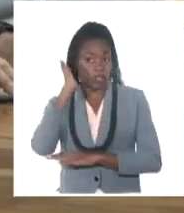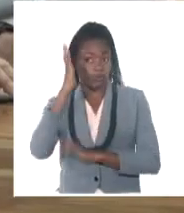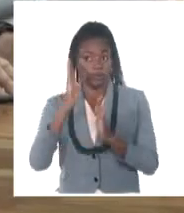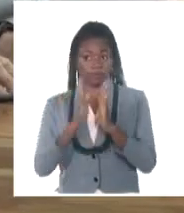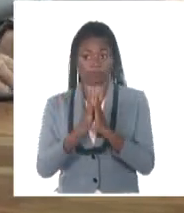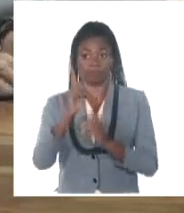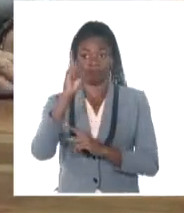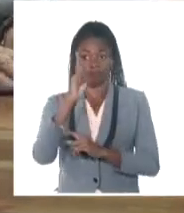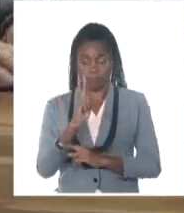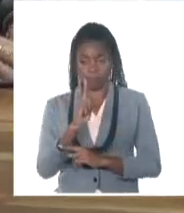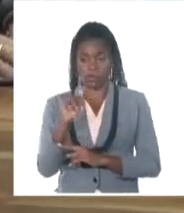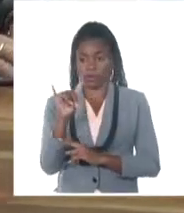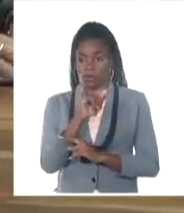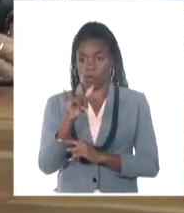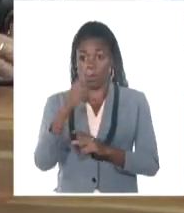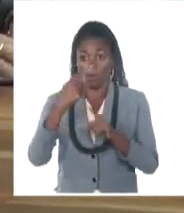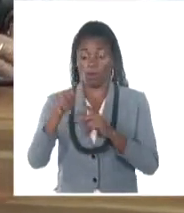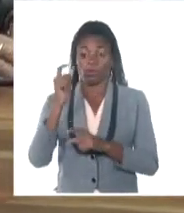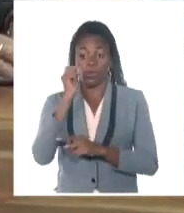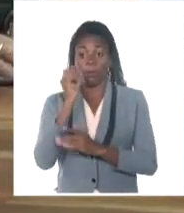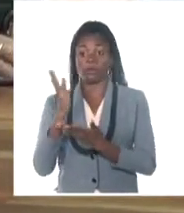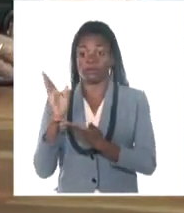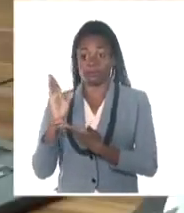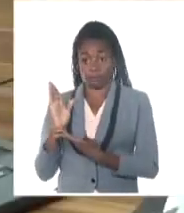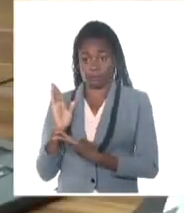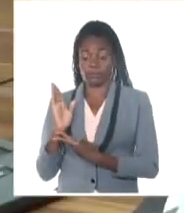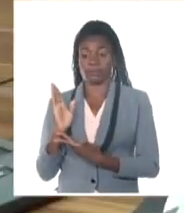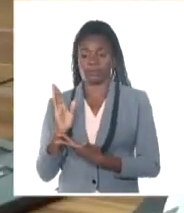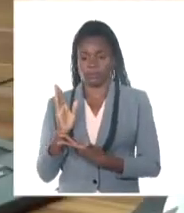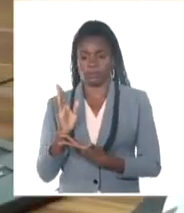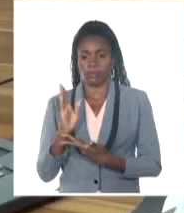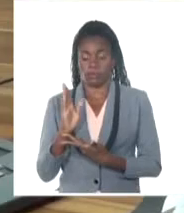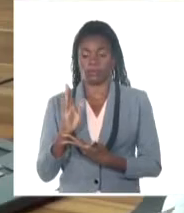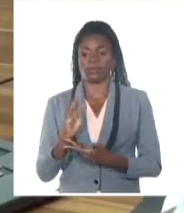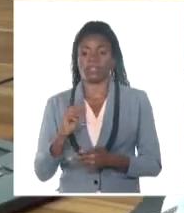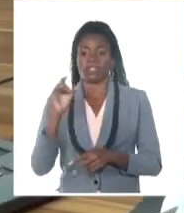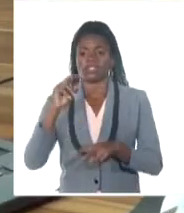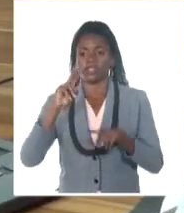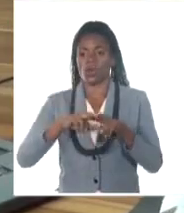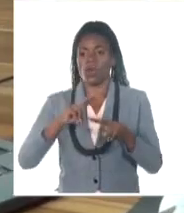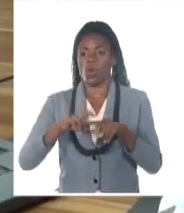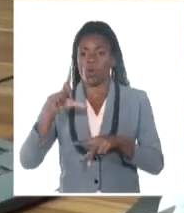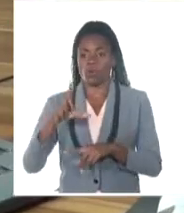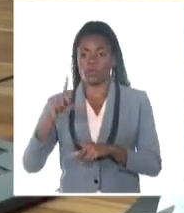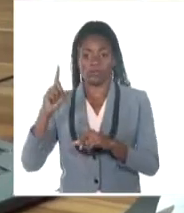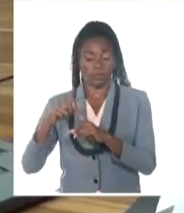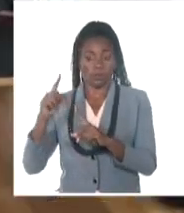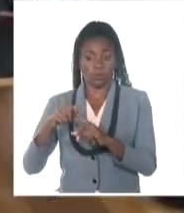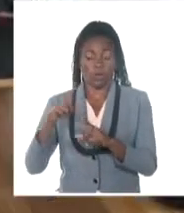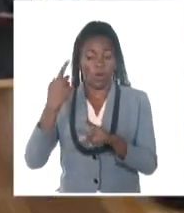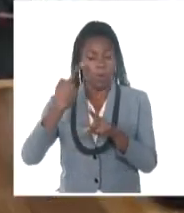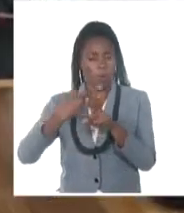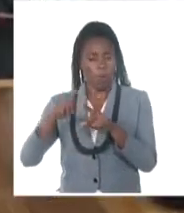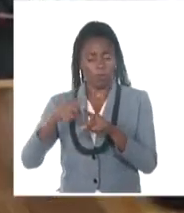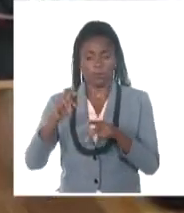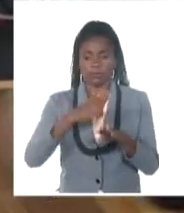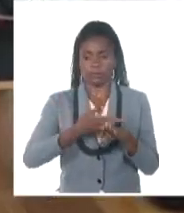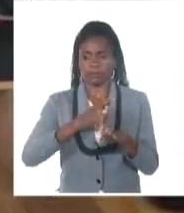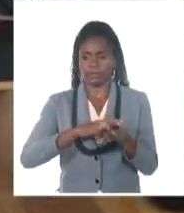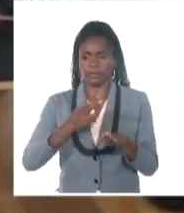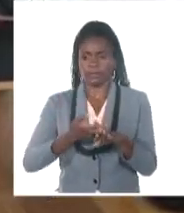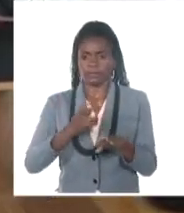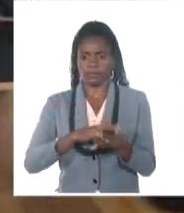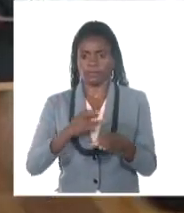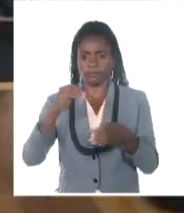Obispos Católicos, monseñor Emilio Aranguren Echeverría, obispo de Holguín Tunas, junto a otros representantes del